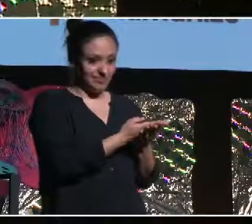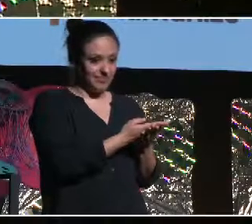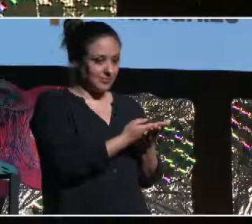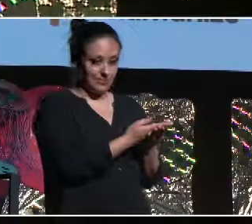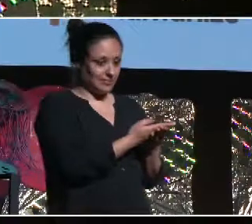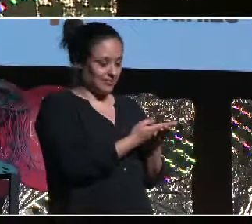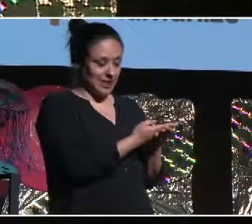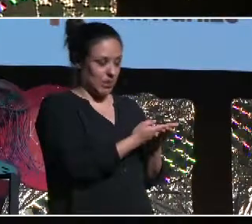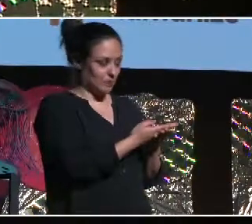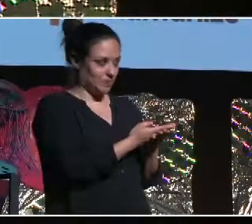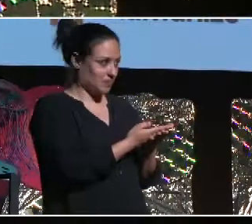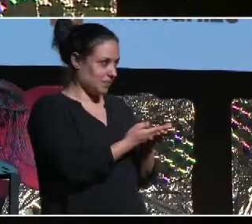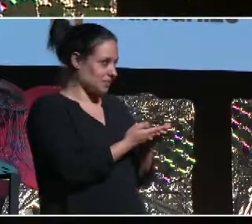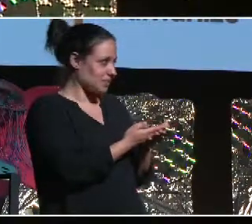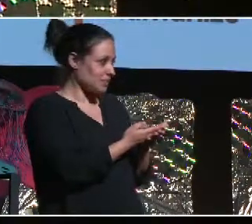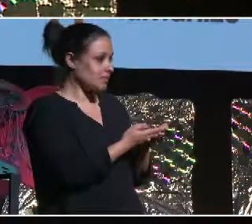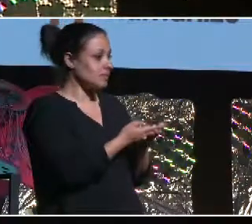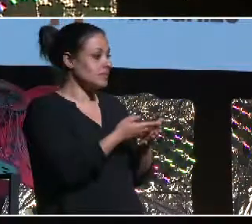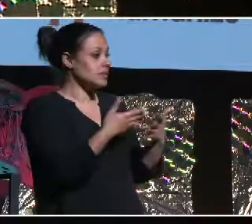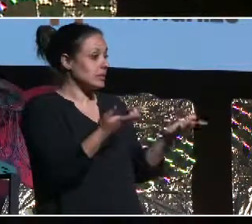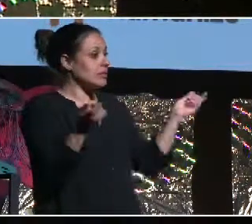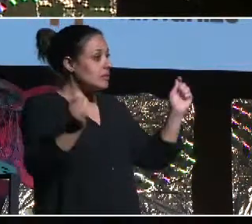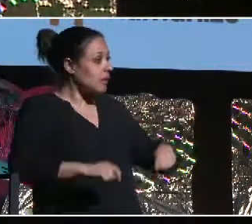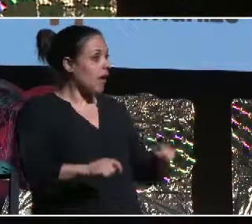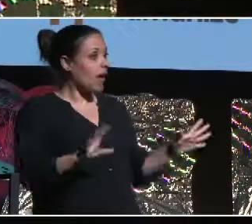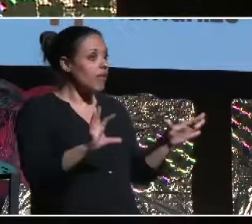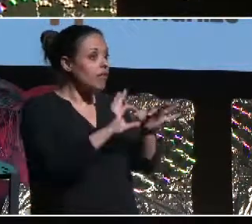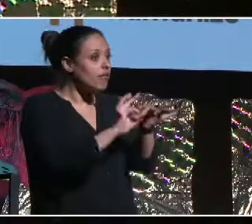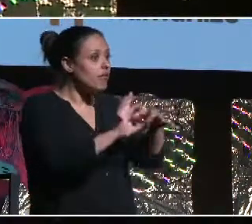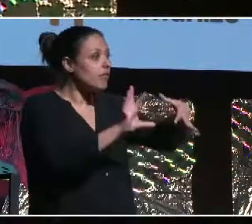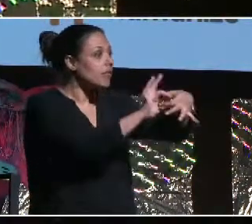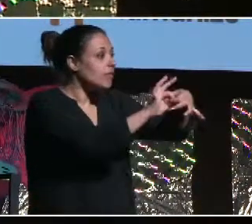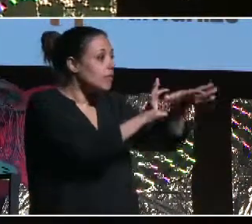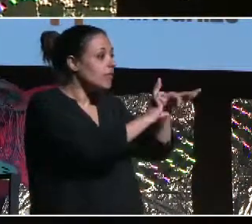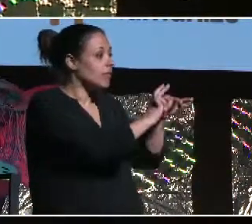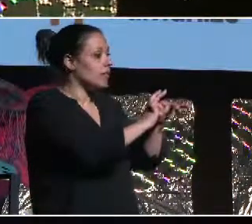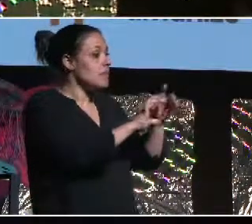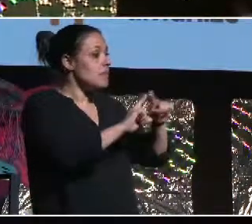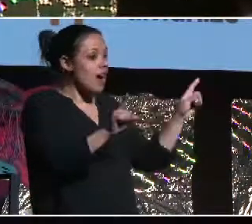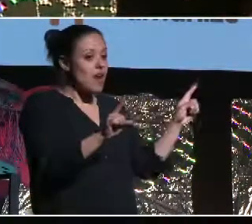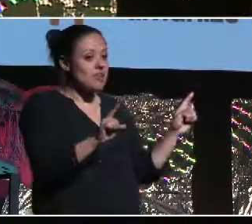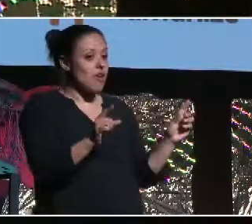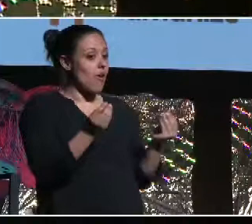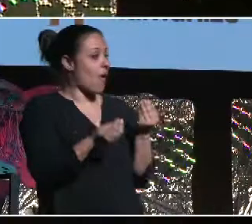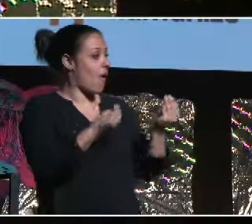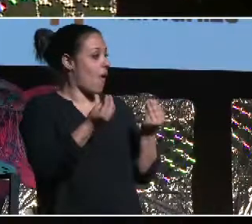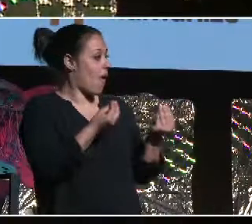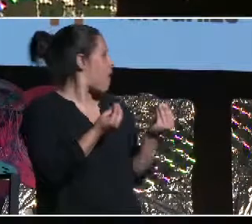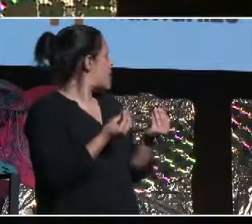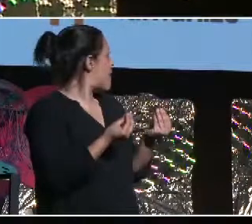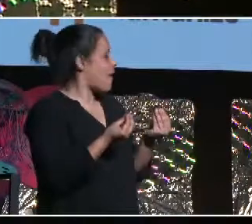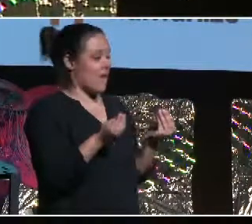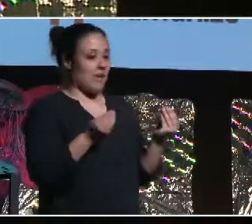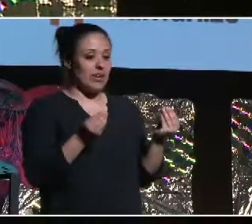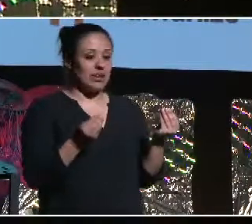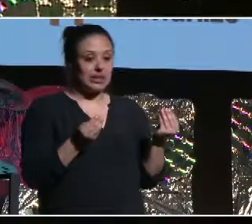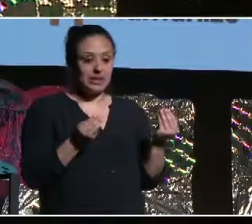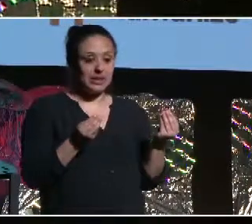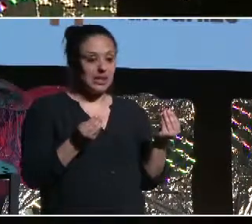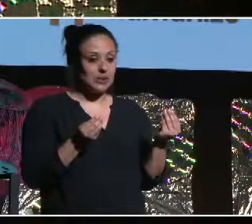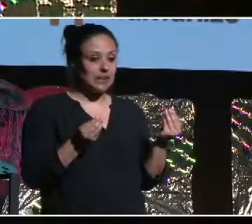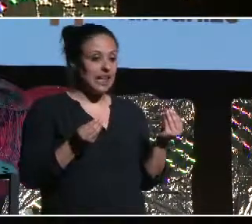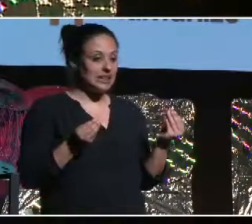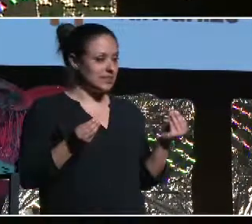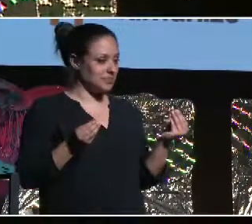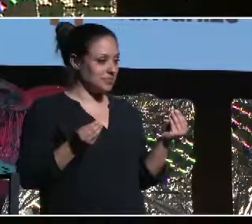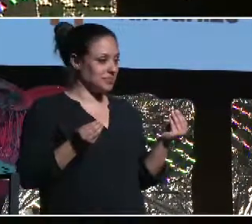Bien, ahí les dejo algunos links por si quieren conocer un poco más. Yo en todos estos años tuve, por un lado,